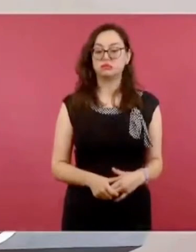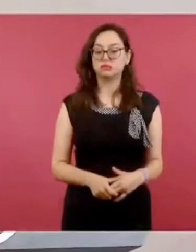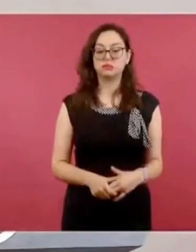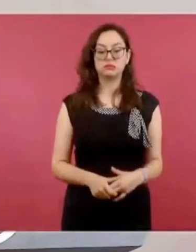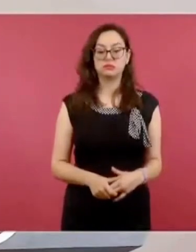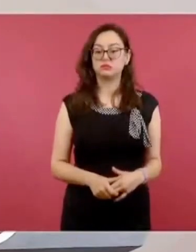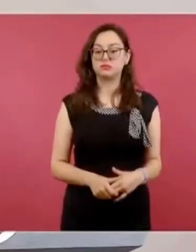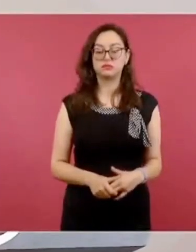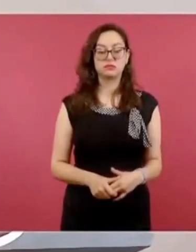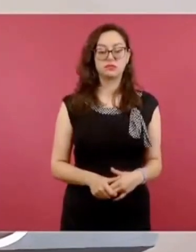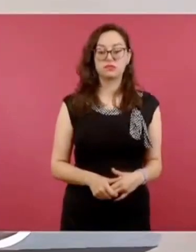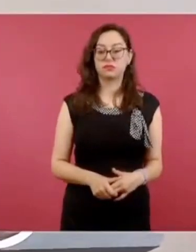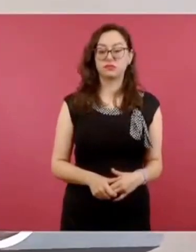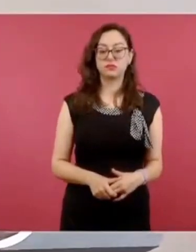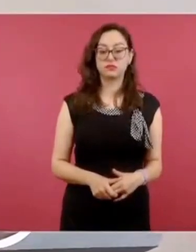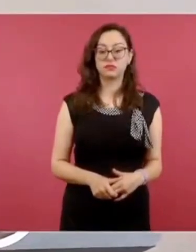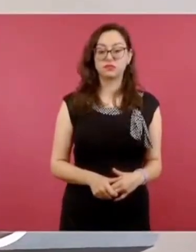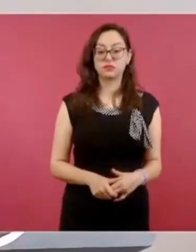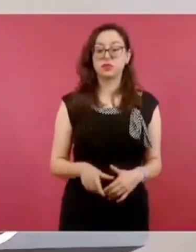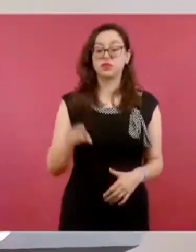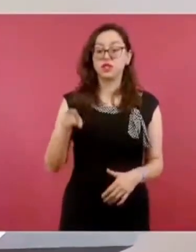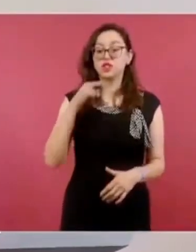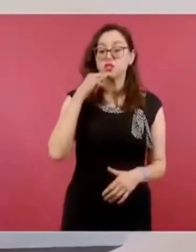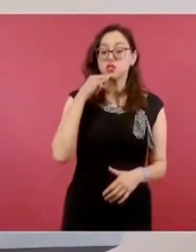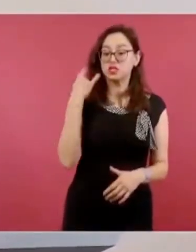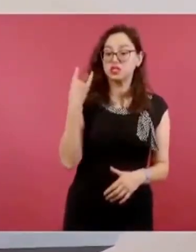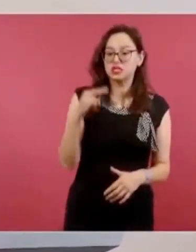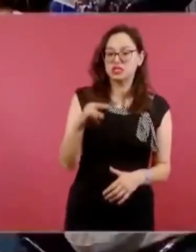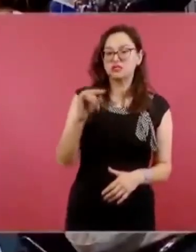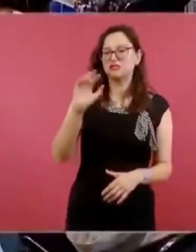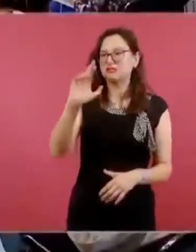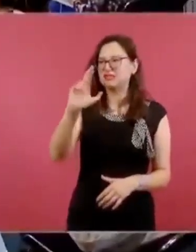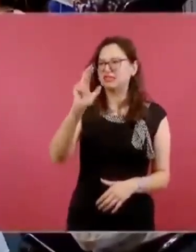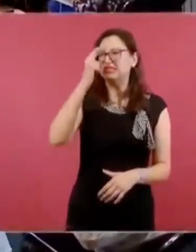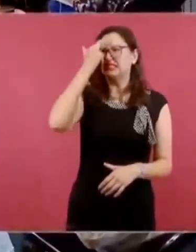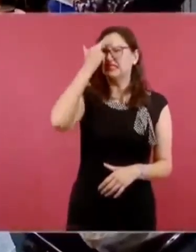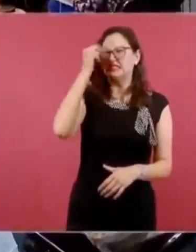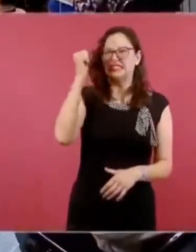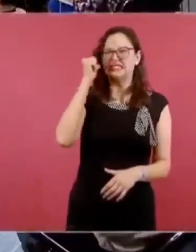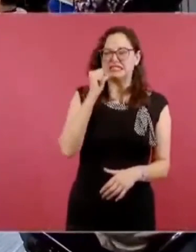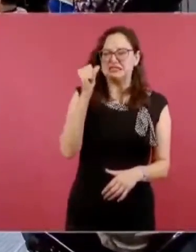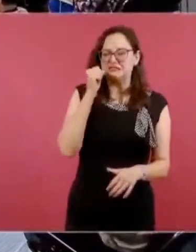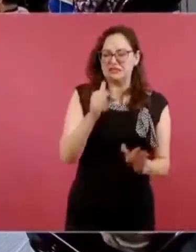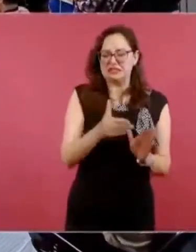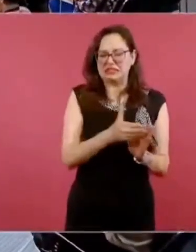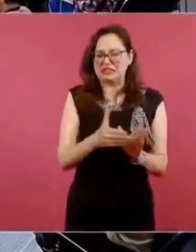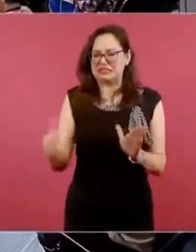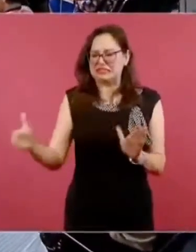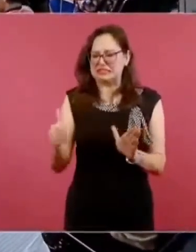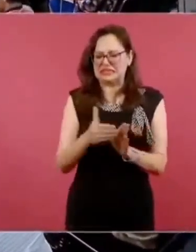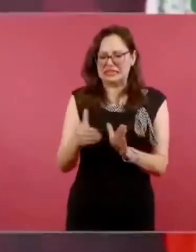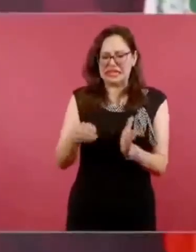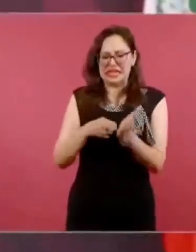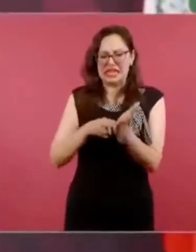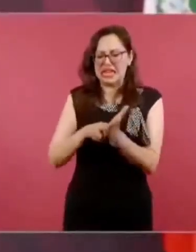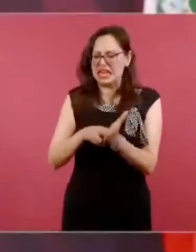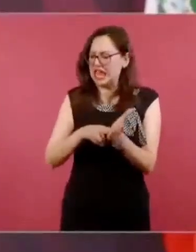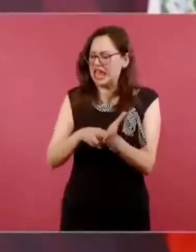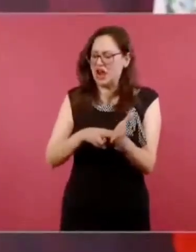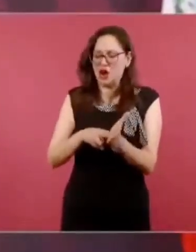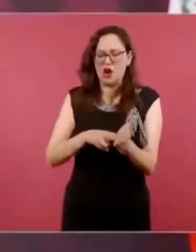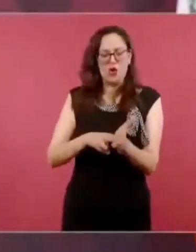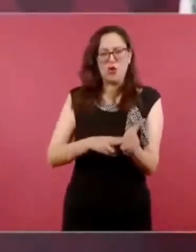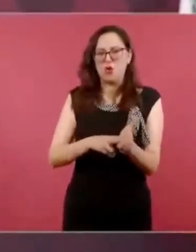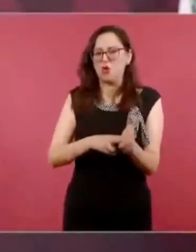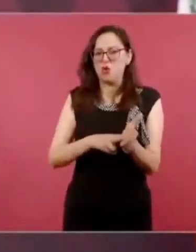en la historia no solo de Chile, del mundo. Son de esas manchas que no se quitan, que no se